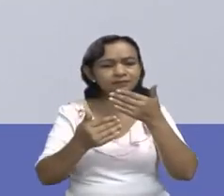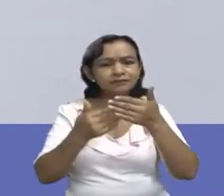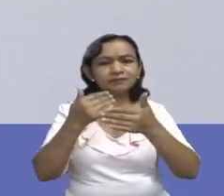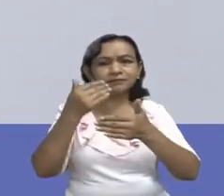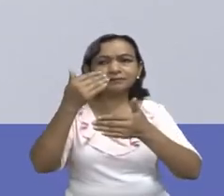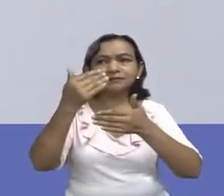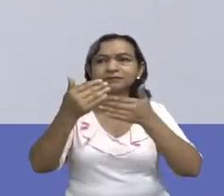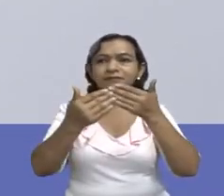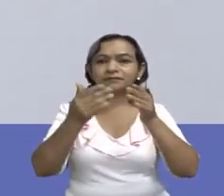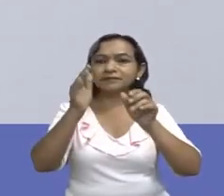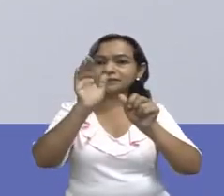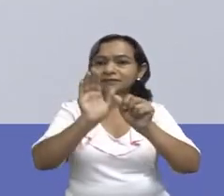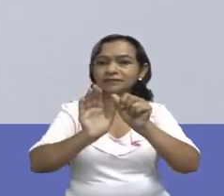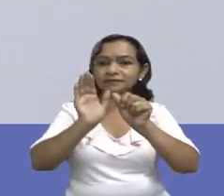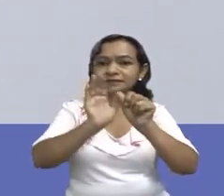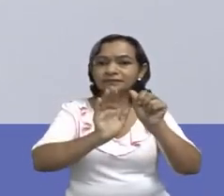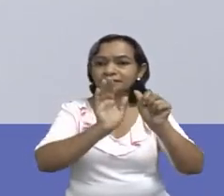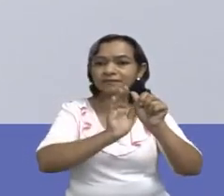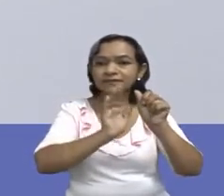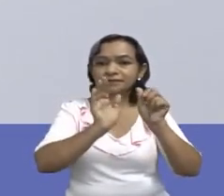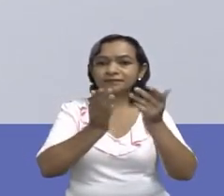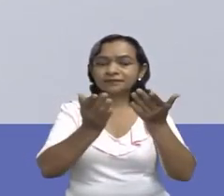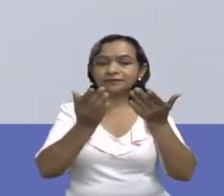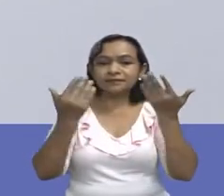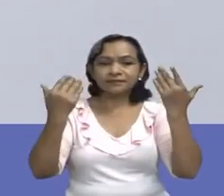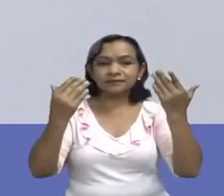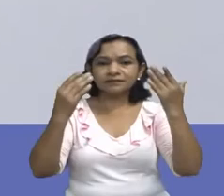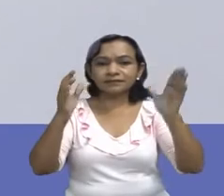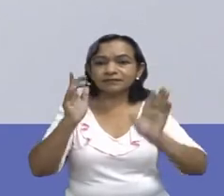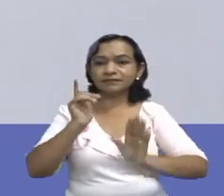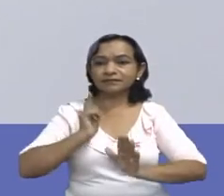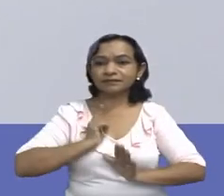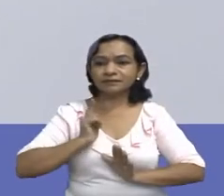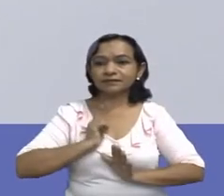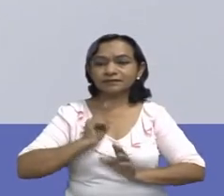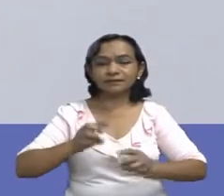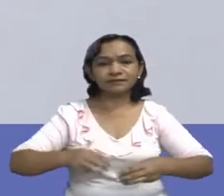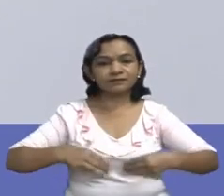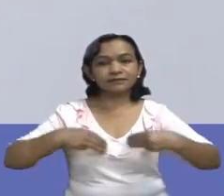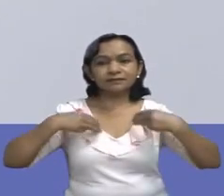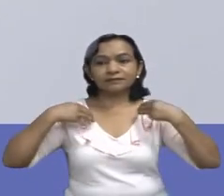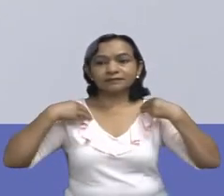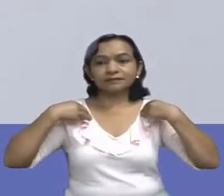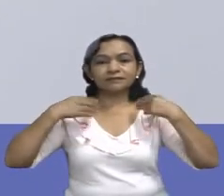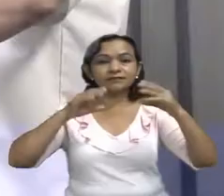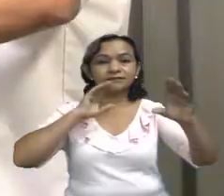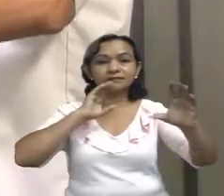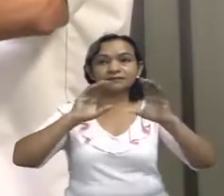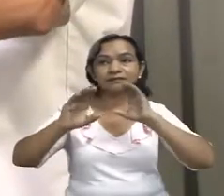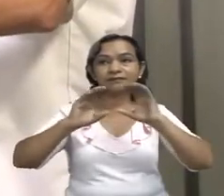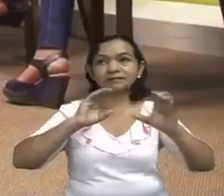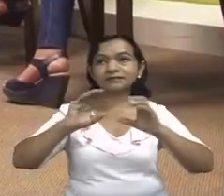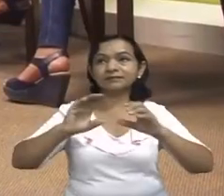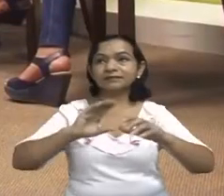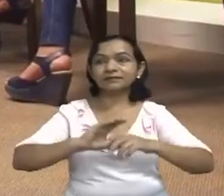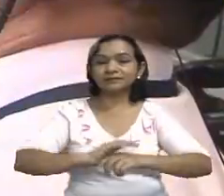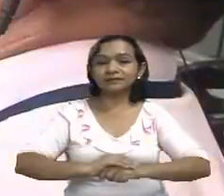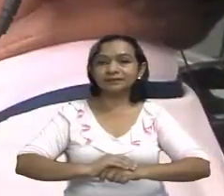metiendo en cada una de las opciones que nos va dando la modernidad en cuanto a la comunicación.